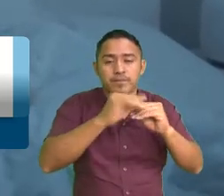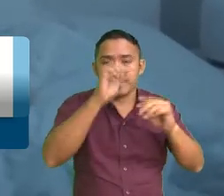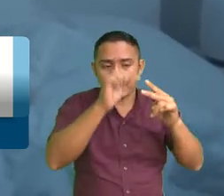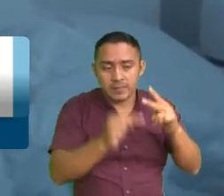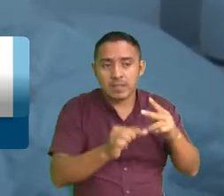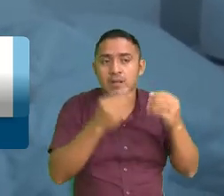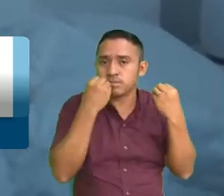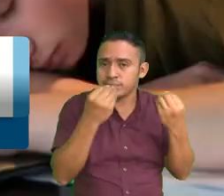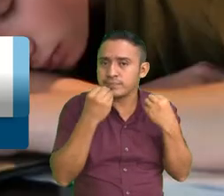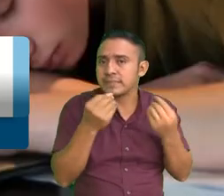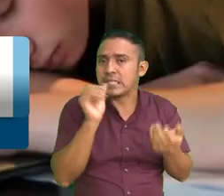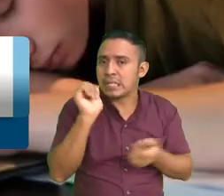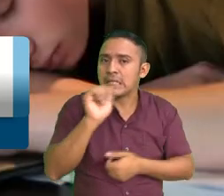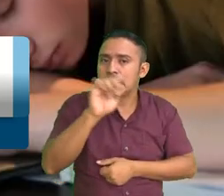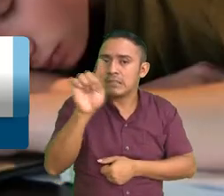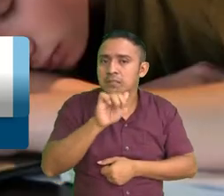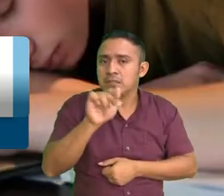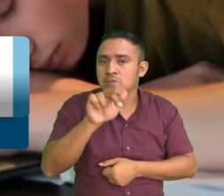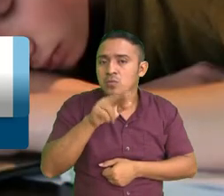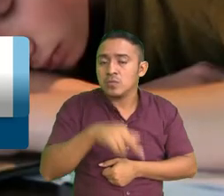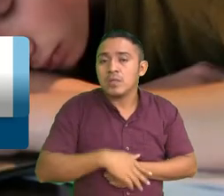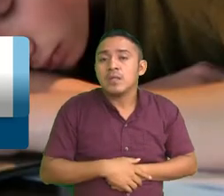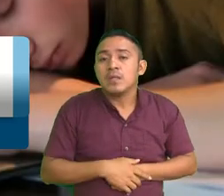es enorme.